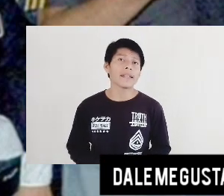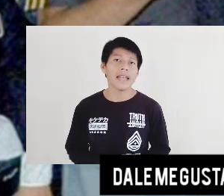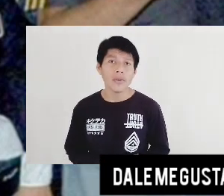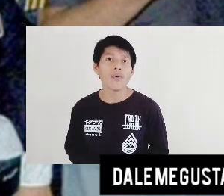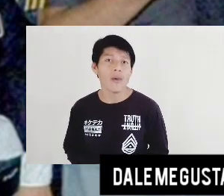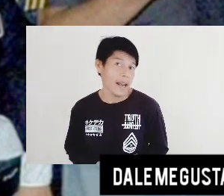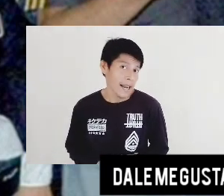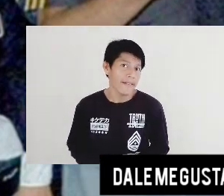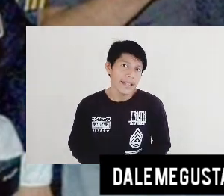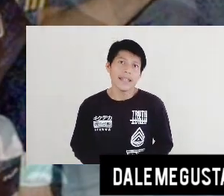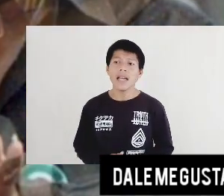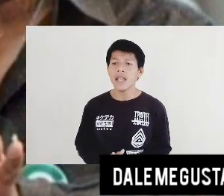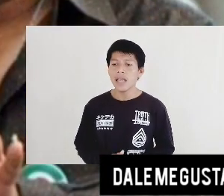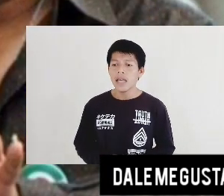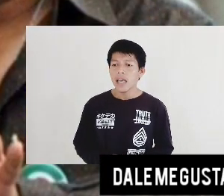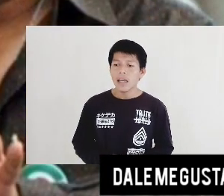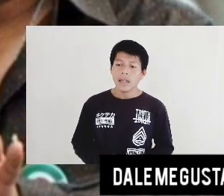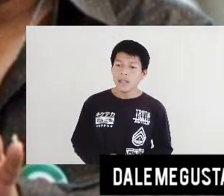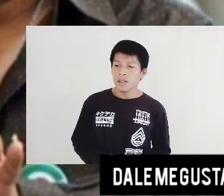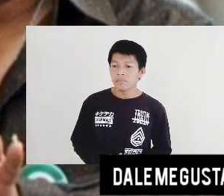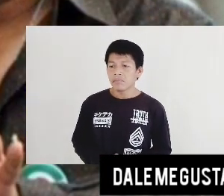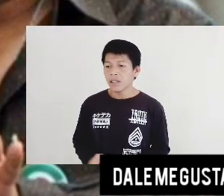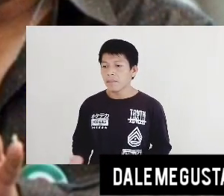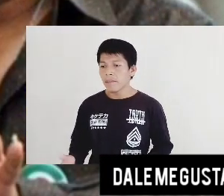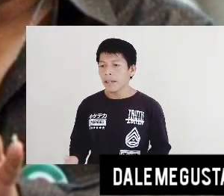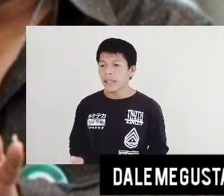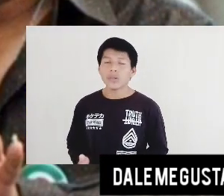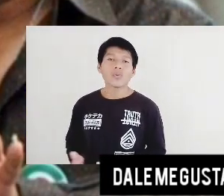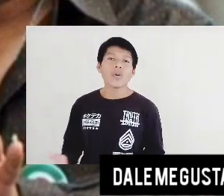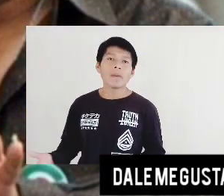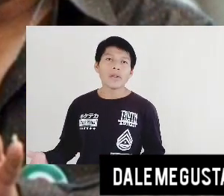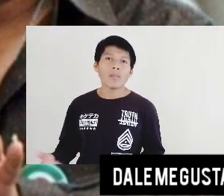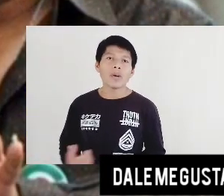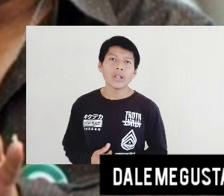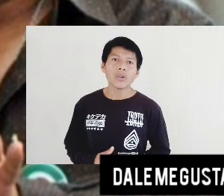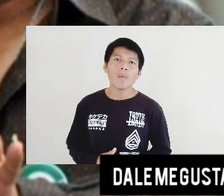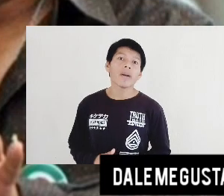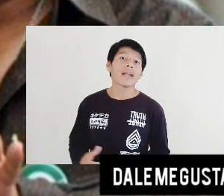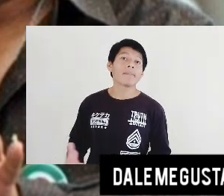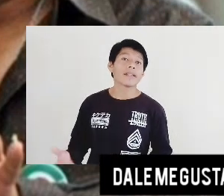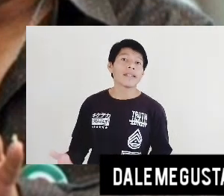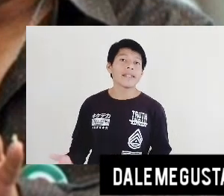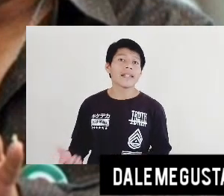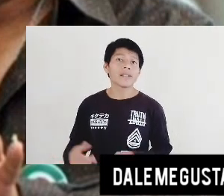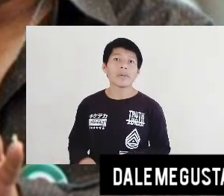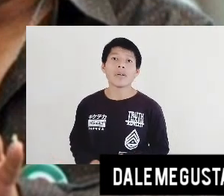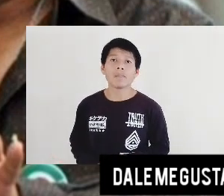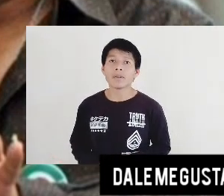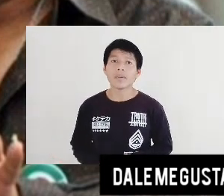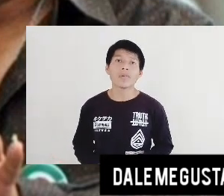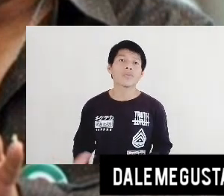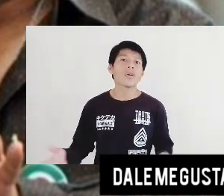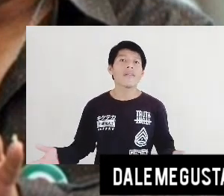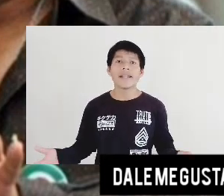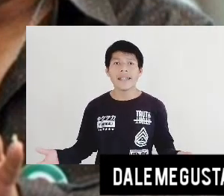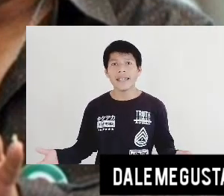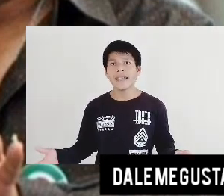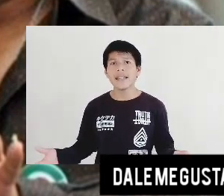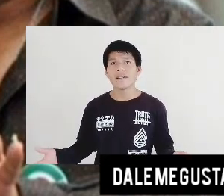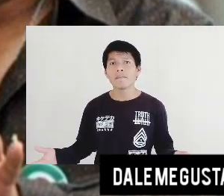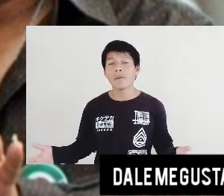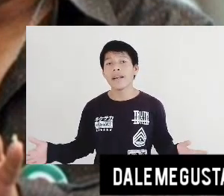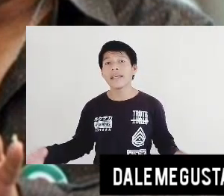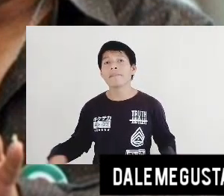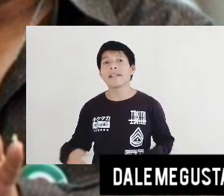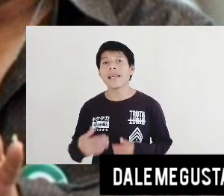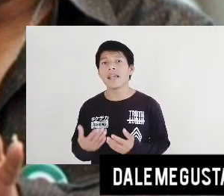y no pensado con la cabeza. Y simplemente es un golpeteo político, porque al presidente Andrés Manuel López Obrador no le van a hallar